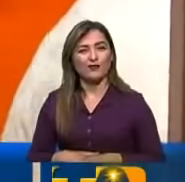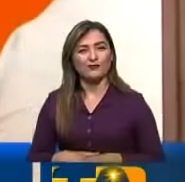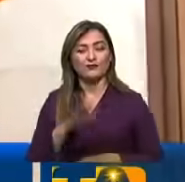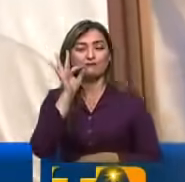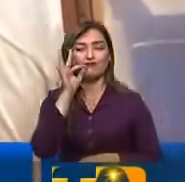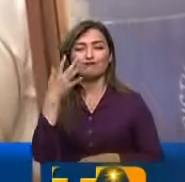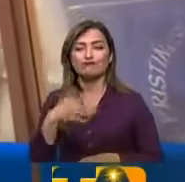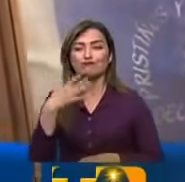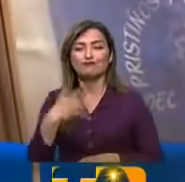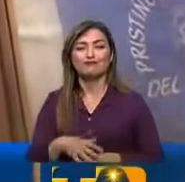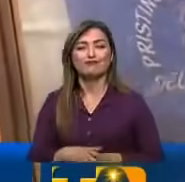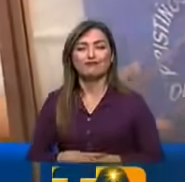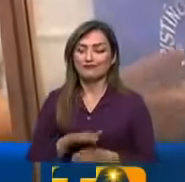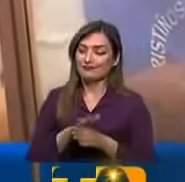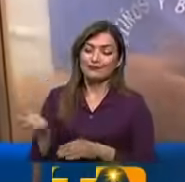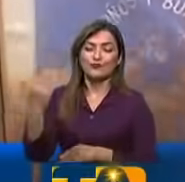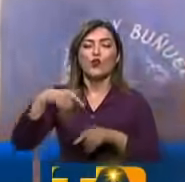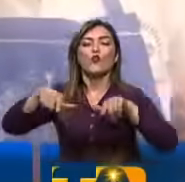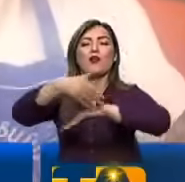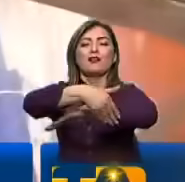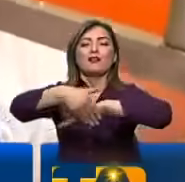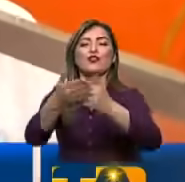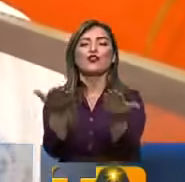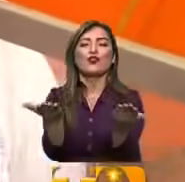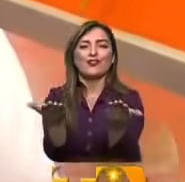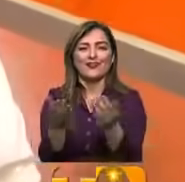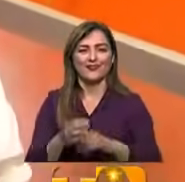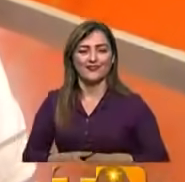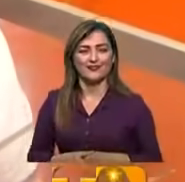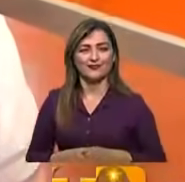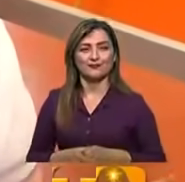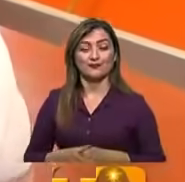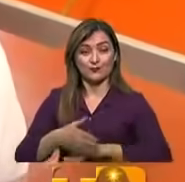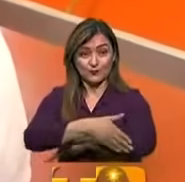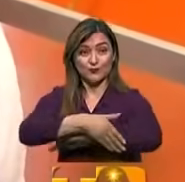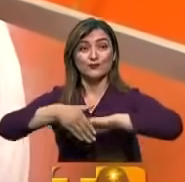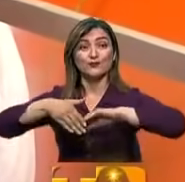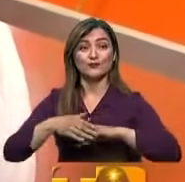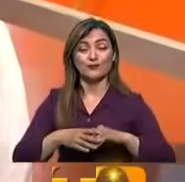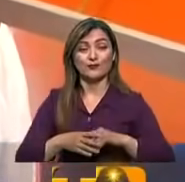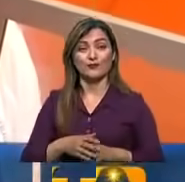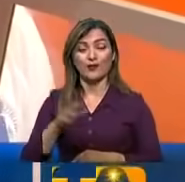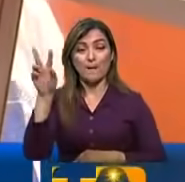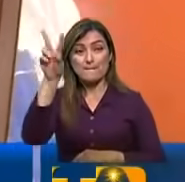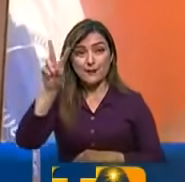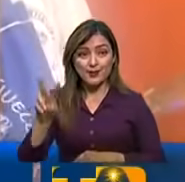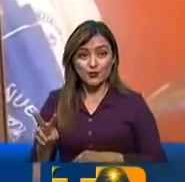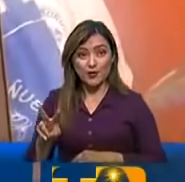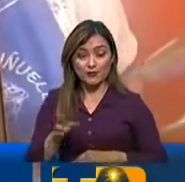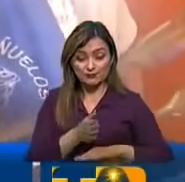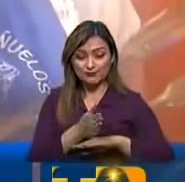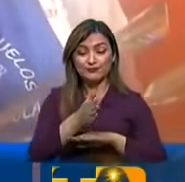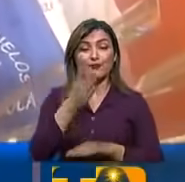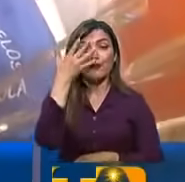Deli, deli, deli. Invítelos y dígales dónde están ubicados. Estamos ubicados en la calle Venezuela y